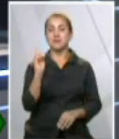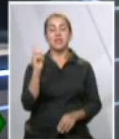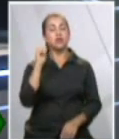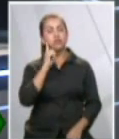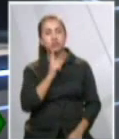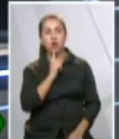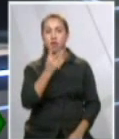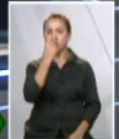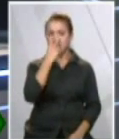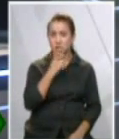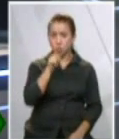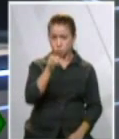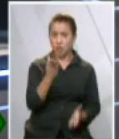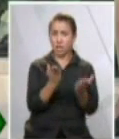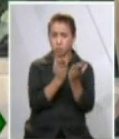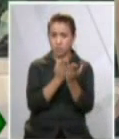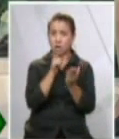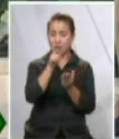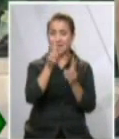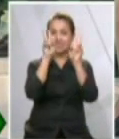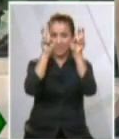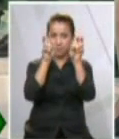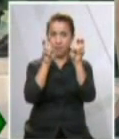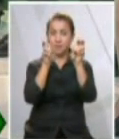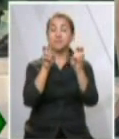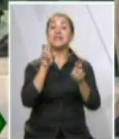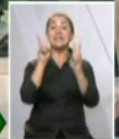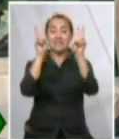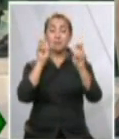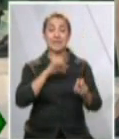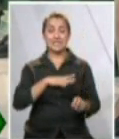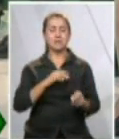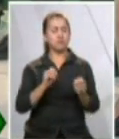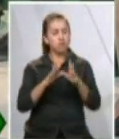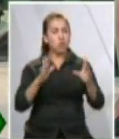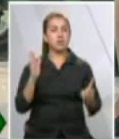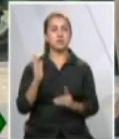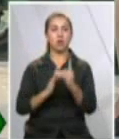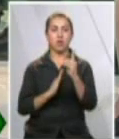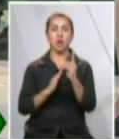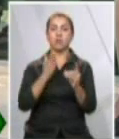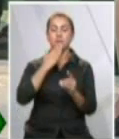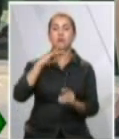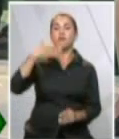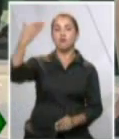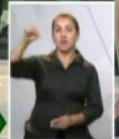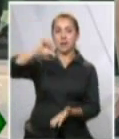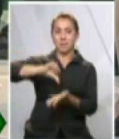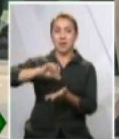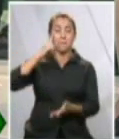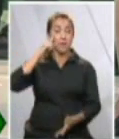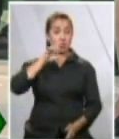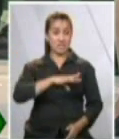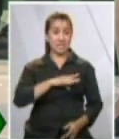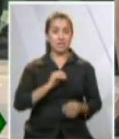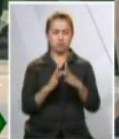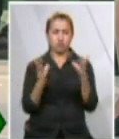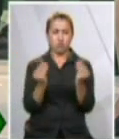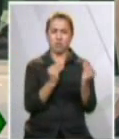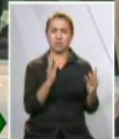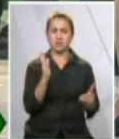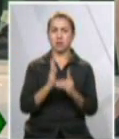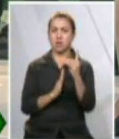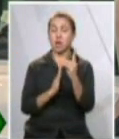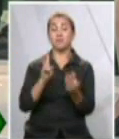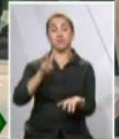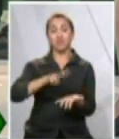sordos, ciegos. ¿Tú has estudiado ese tema? Sí, ese tema en Chile está muy desarrollado, también en extranjero, ¿no? Pero en Chile está muy desarrollado